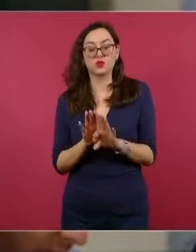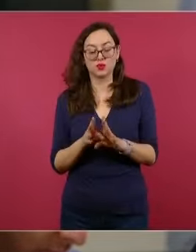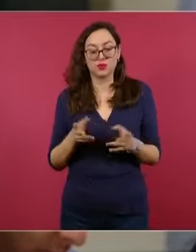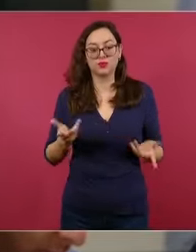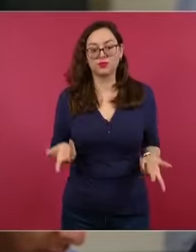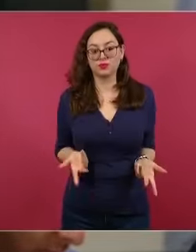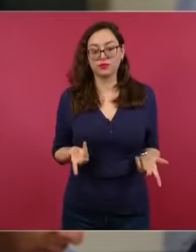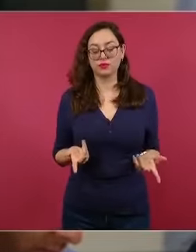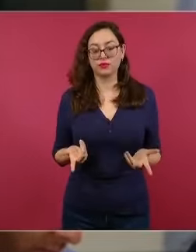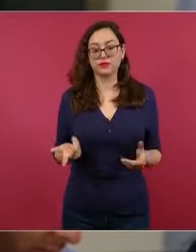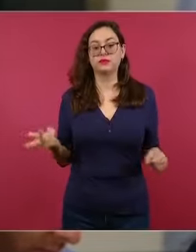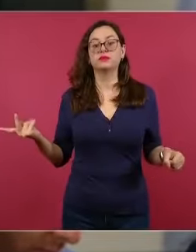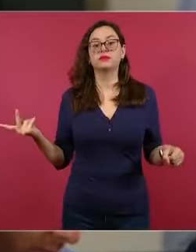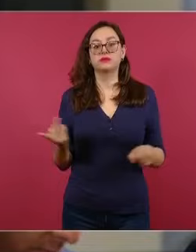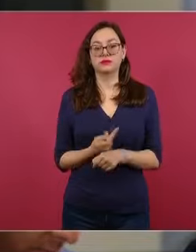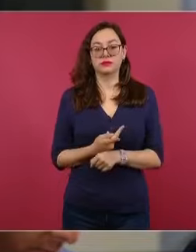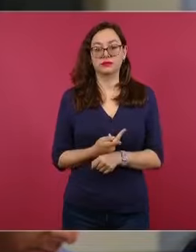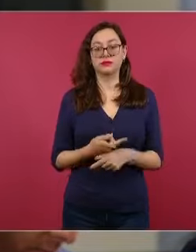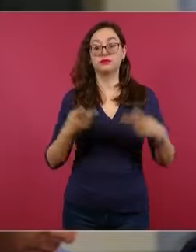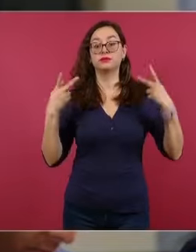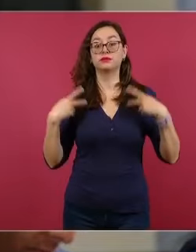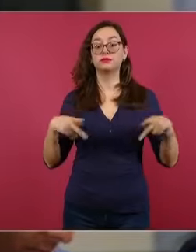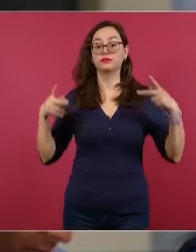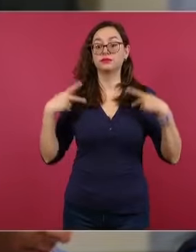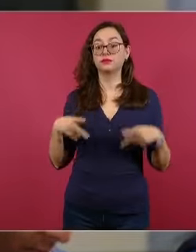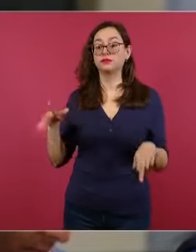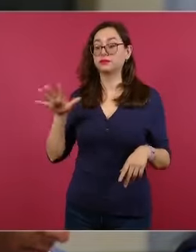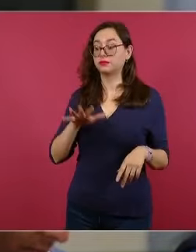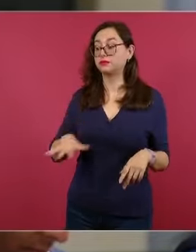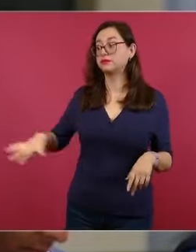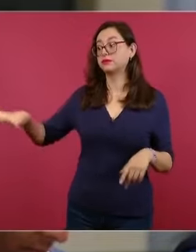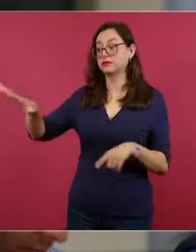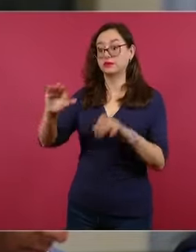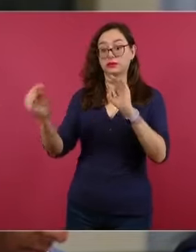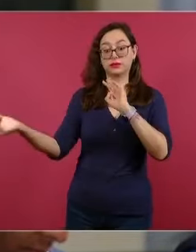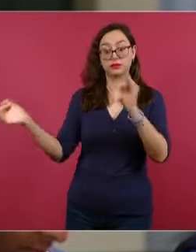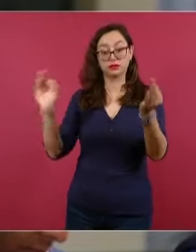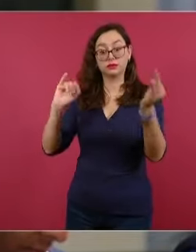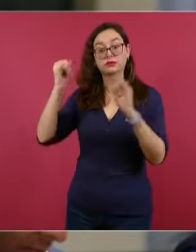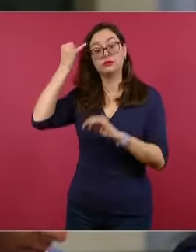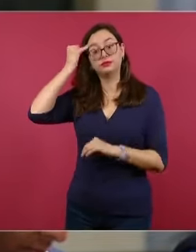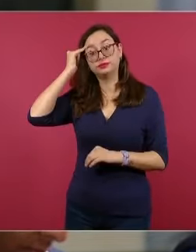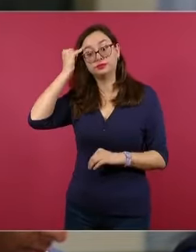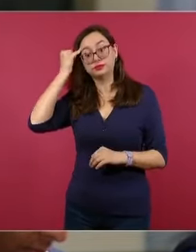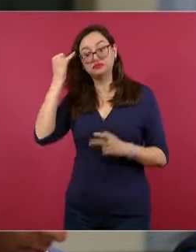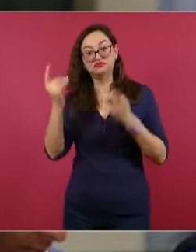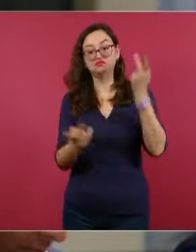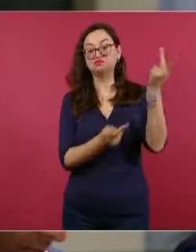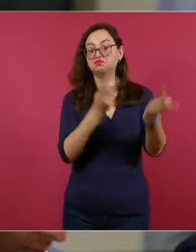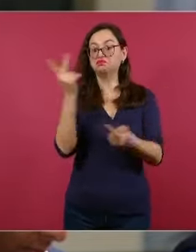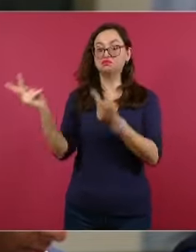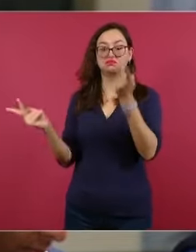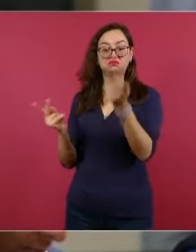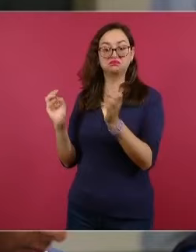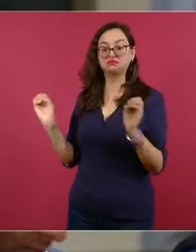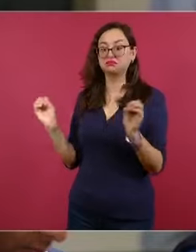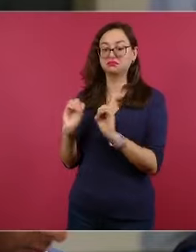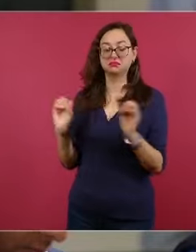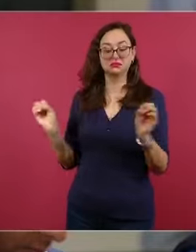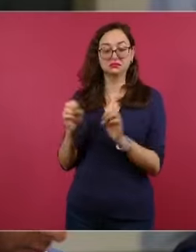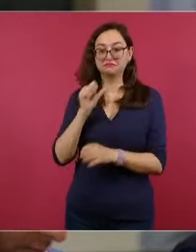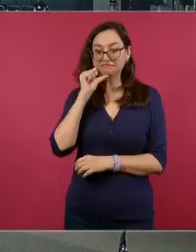No se tomó en cuenta la consulta a los pueblos indígenas que viven precisamente de esa actividad allá